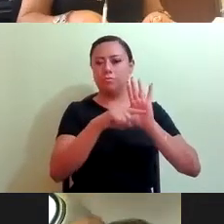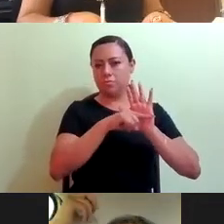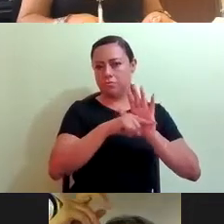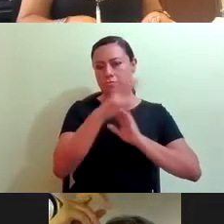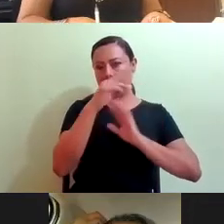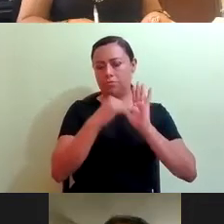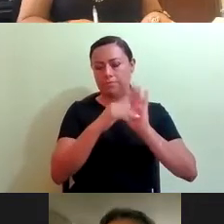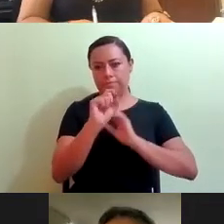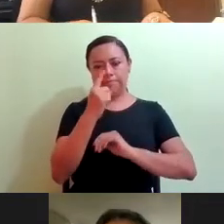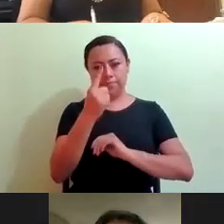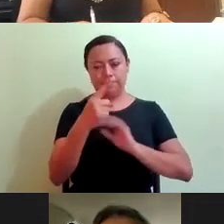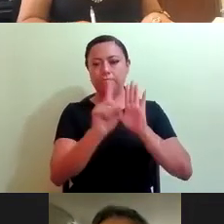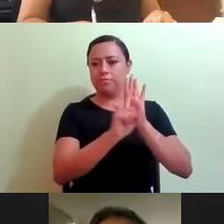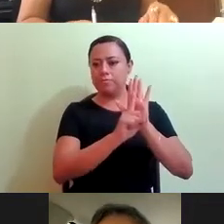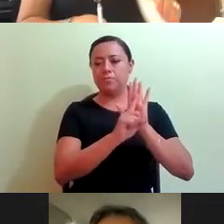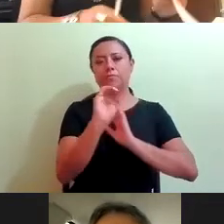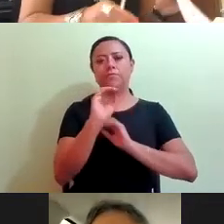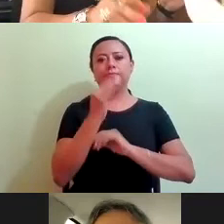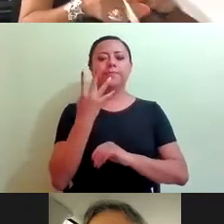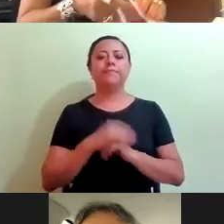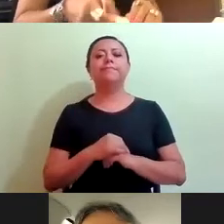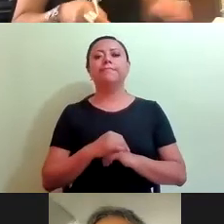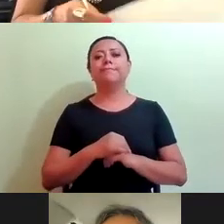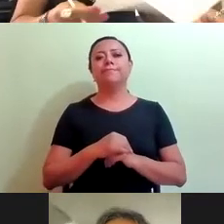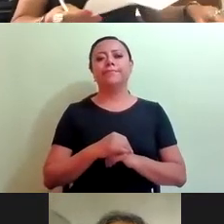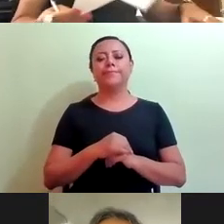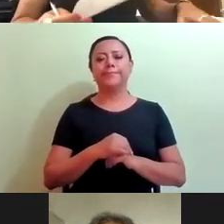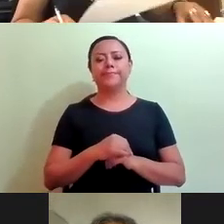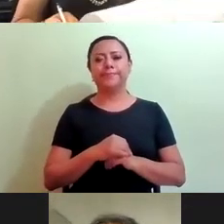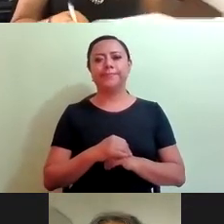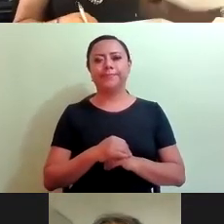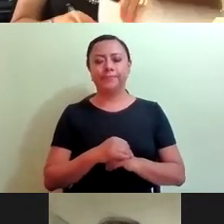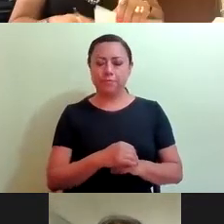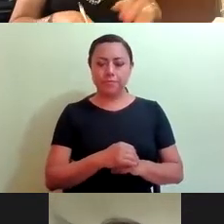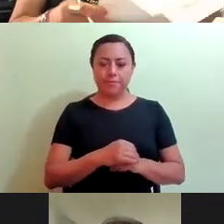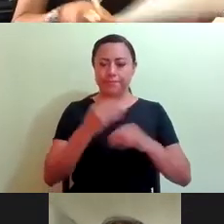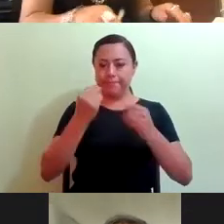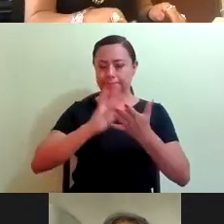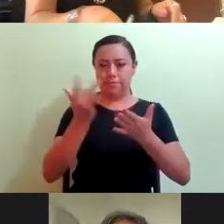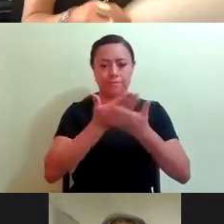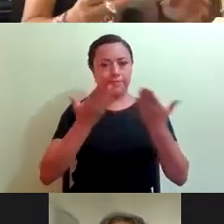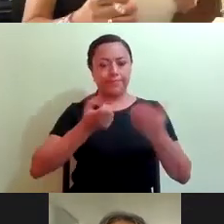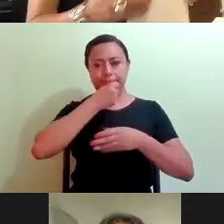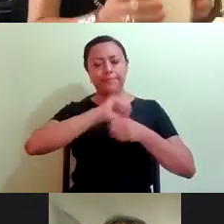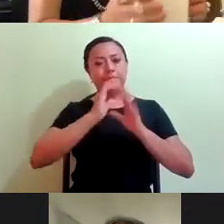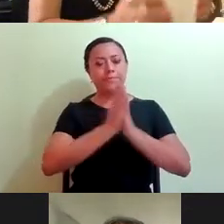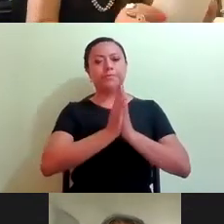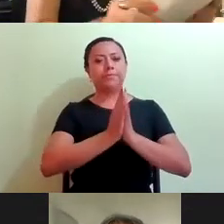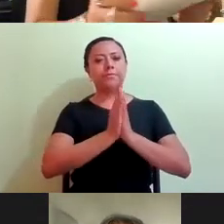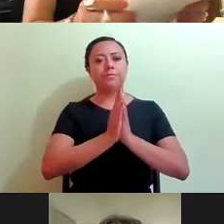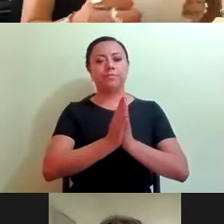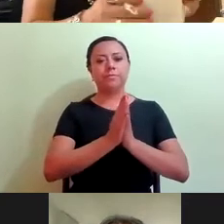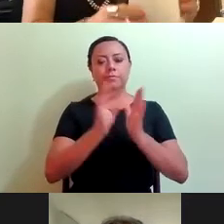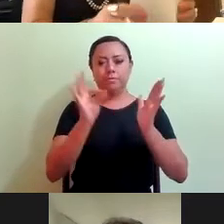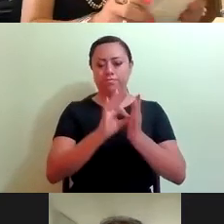CT-SE-30-4-2021-04. Es todo, secretario. Muchas gracias. Le solicito a la secretaria exponga el punto siguiente